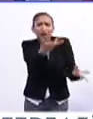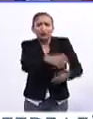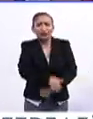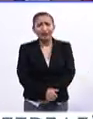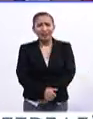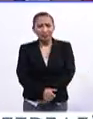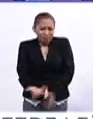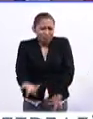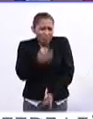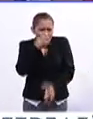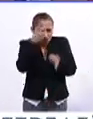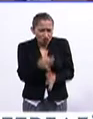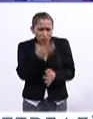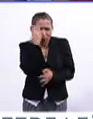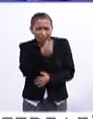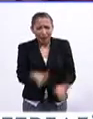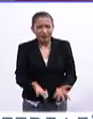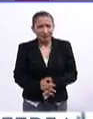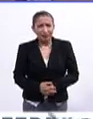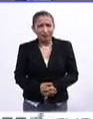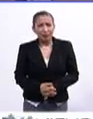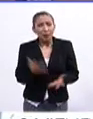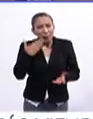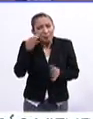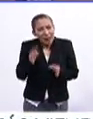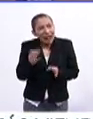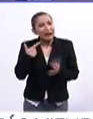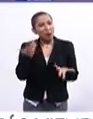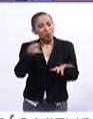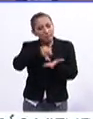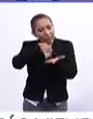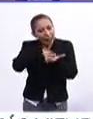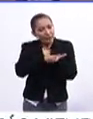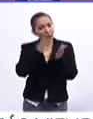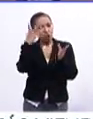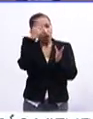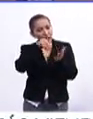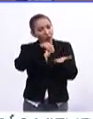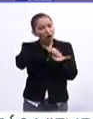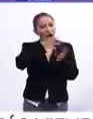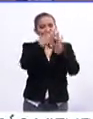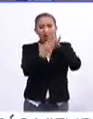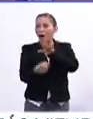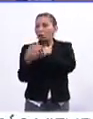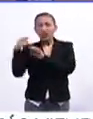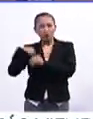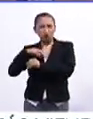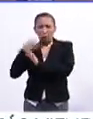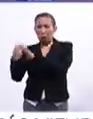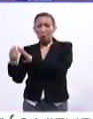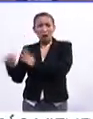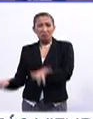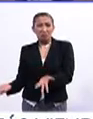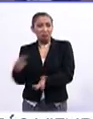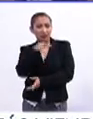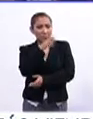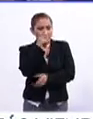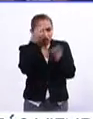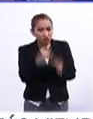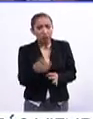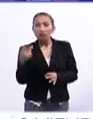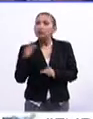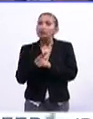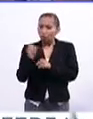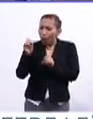ustedes así, bien hechas, ¿no? Digamos que bien hechas en términos de impresas bien, no unas fotocopias. Dijimos, pues sí, ¿qué temas